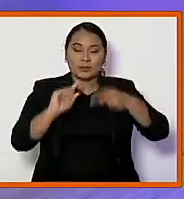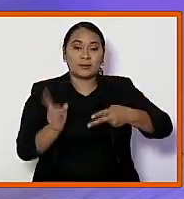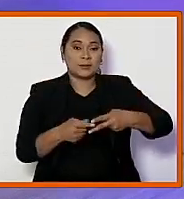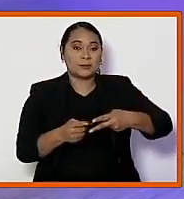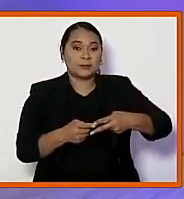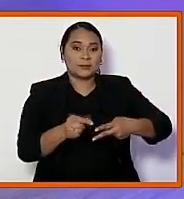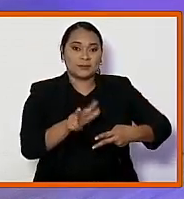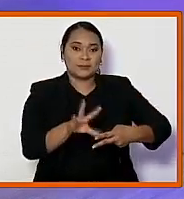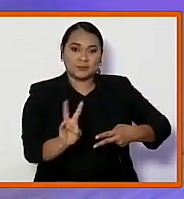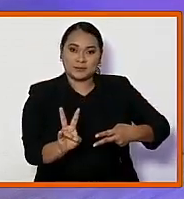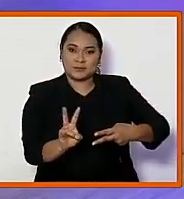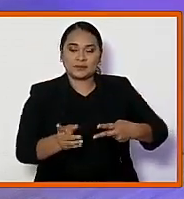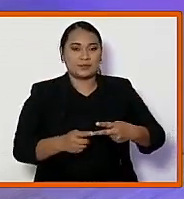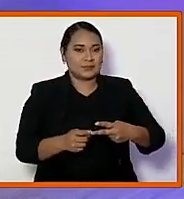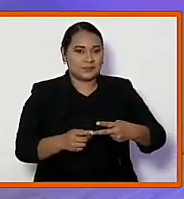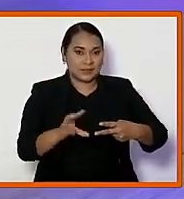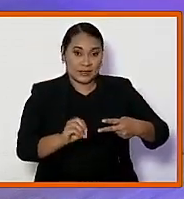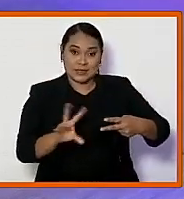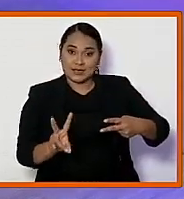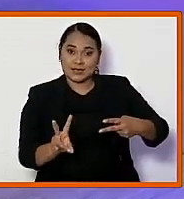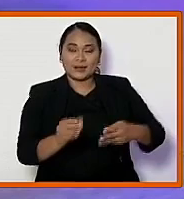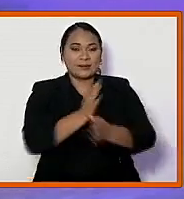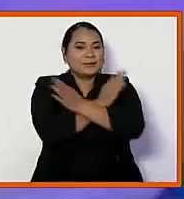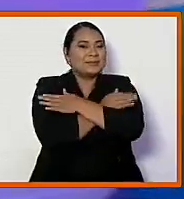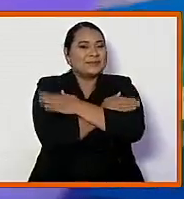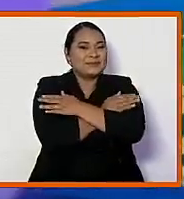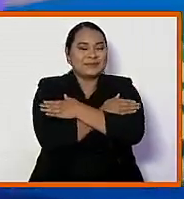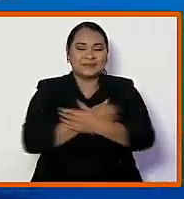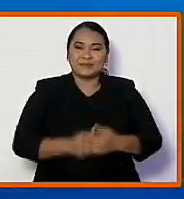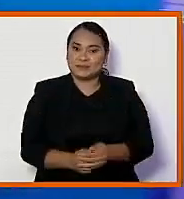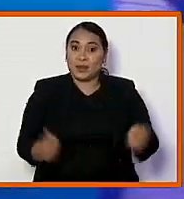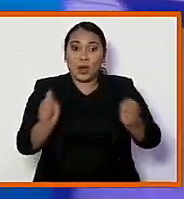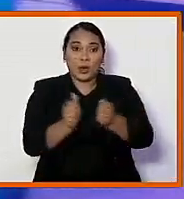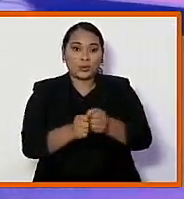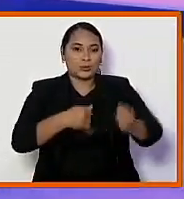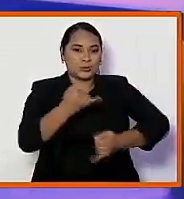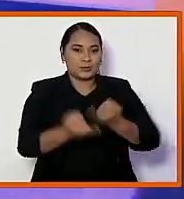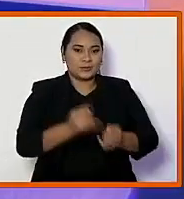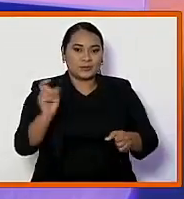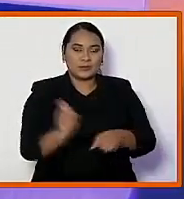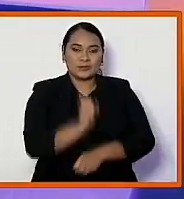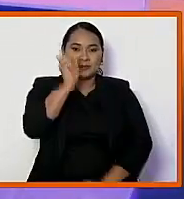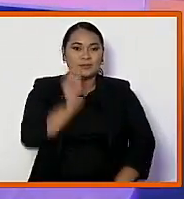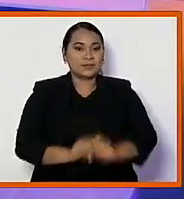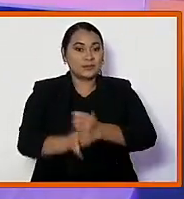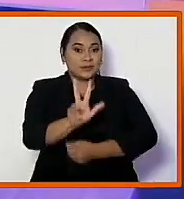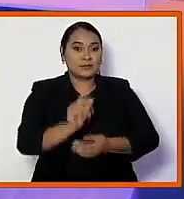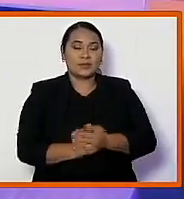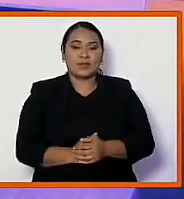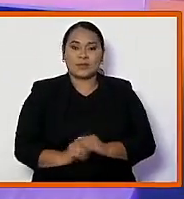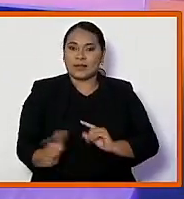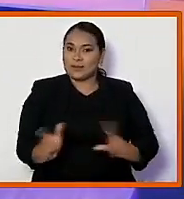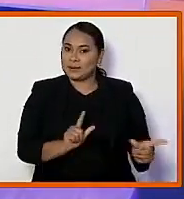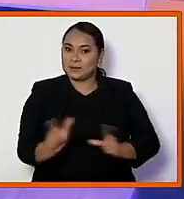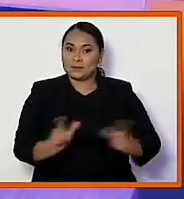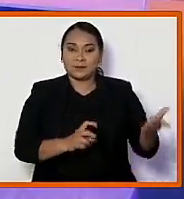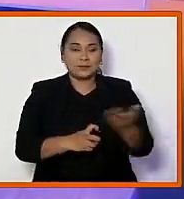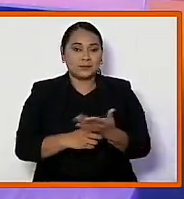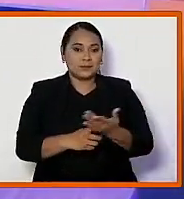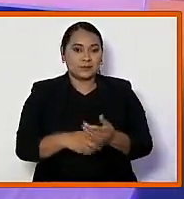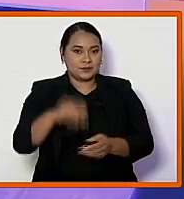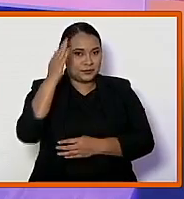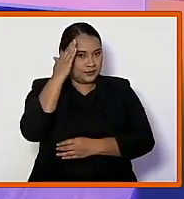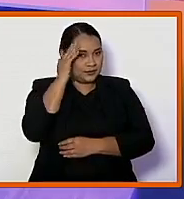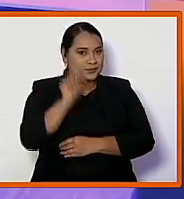37, posición 2, 07. Muchas felicidades, acompáñame a pegar y ganar junto a Pega 3. Espero que tengas tu boleto en mano porque se vienen tus